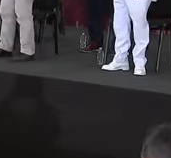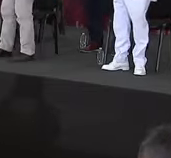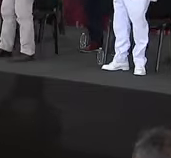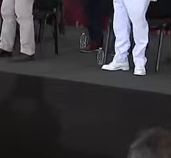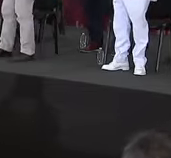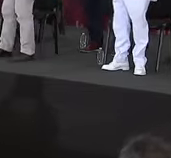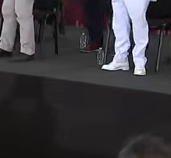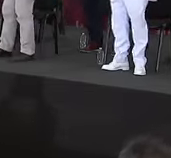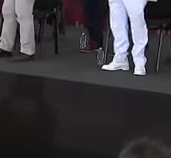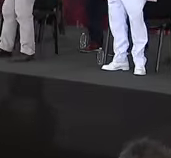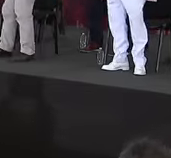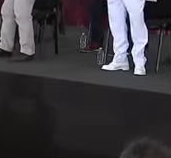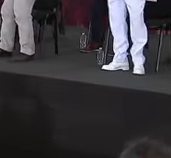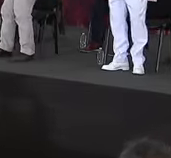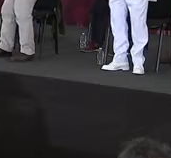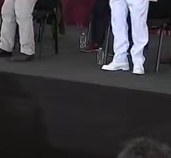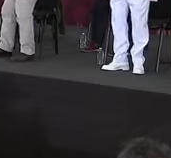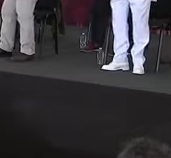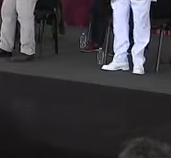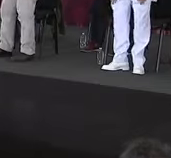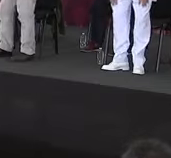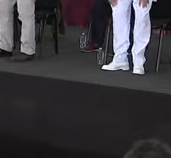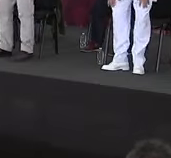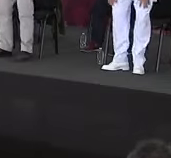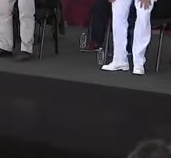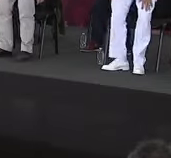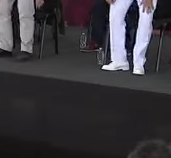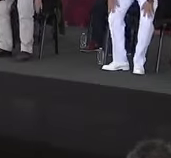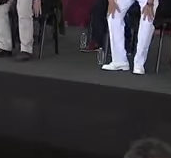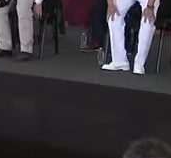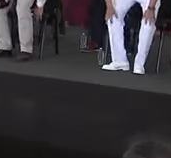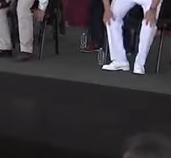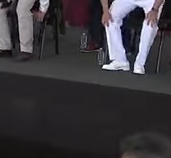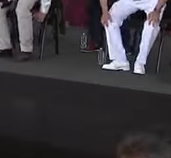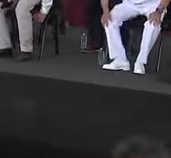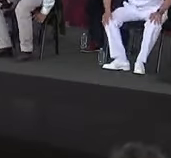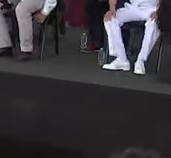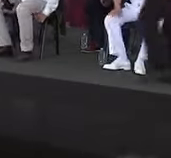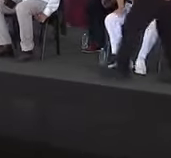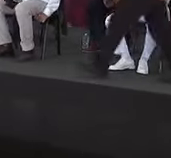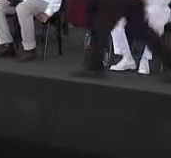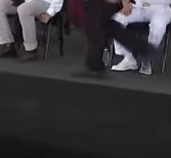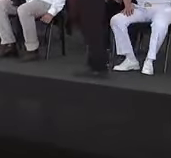Hace uso de la voz el secretario de Salud, doctor Jorge Alcocer Varela.